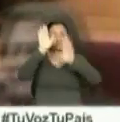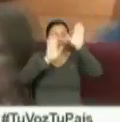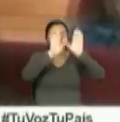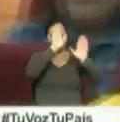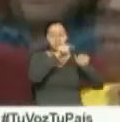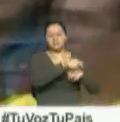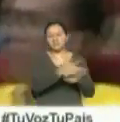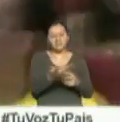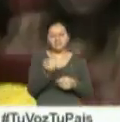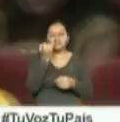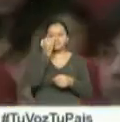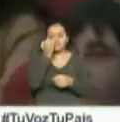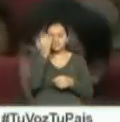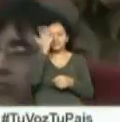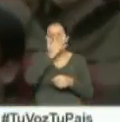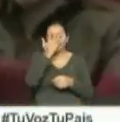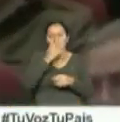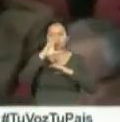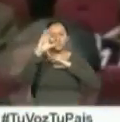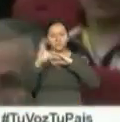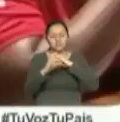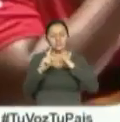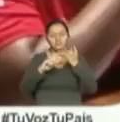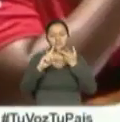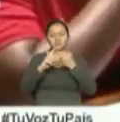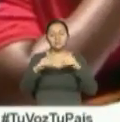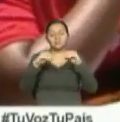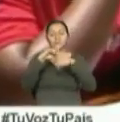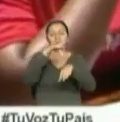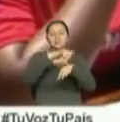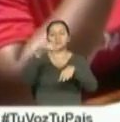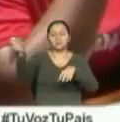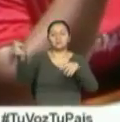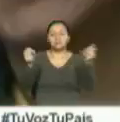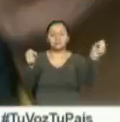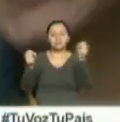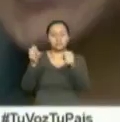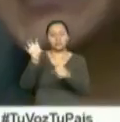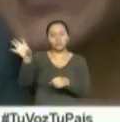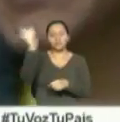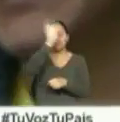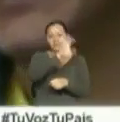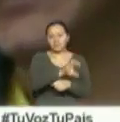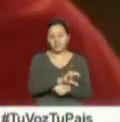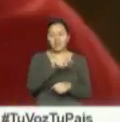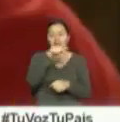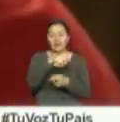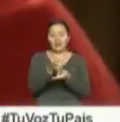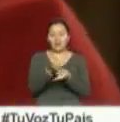nacionalidades, afroecuatorianos y montubios a través de las audiencias públicas provinciales.